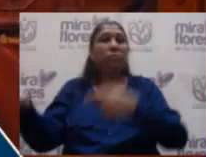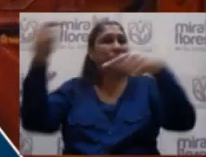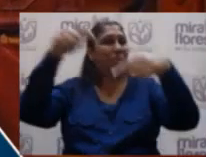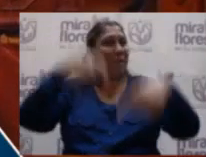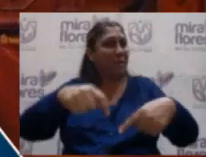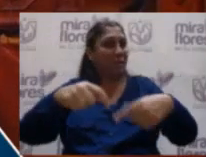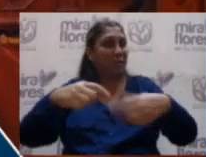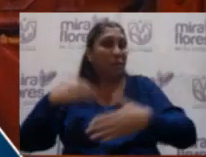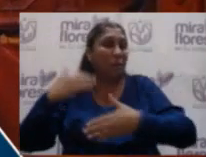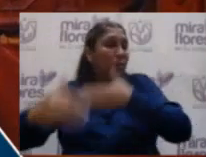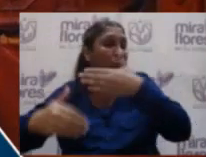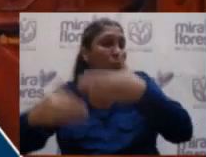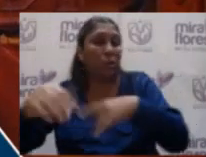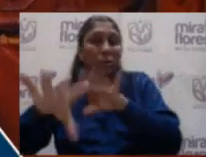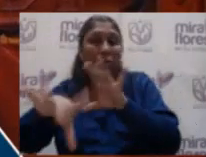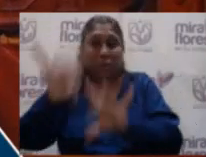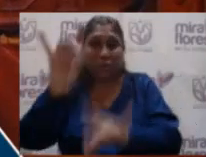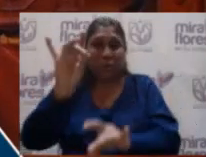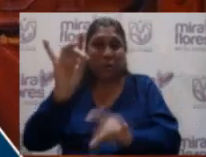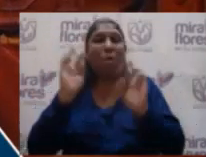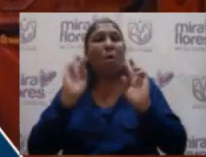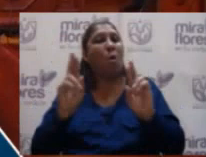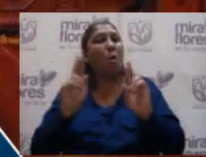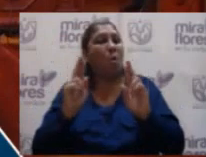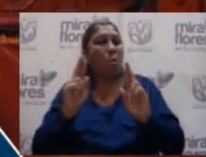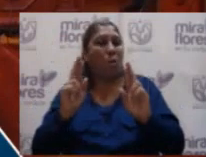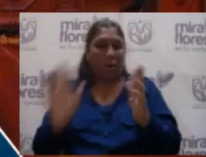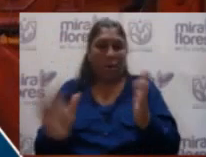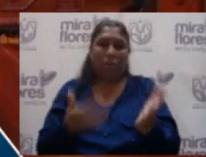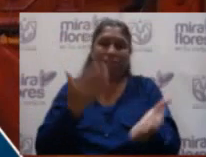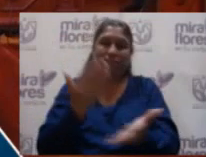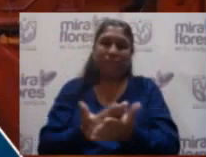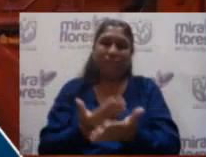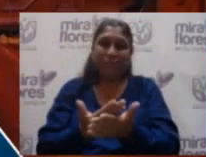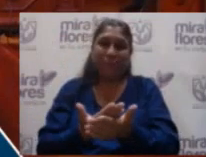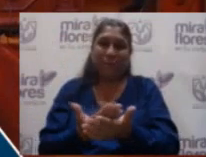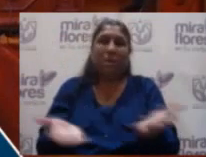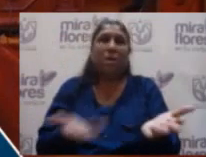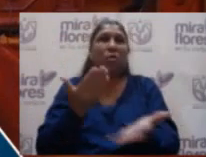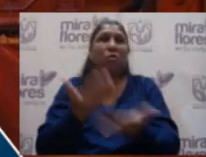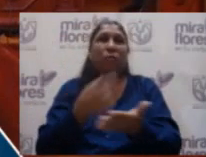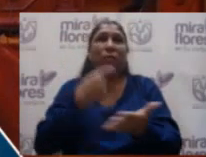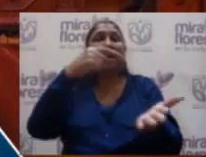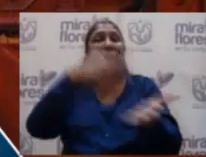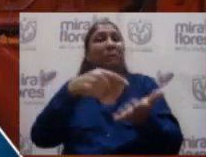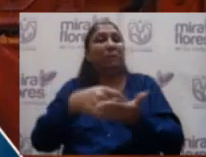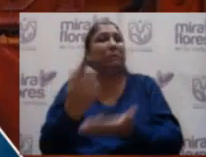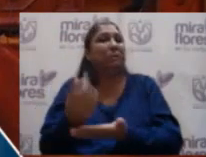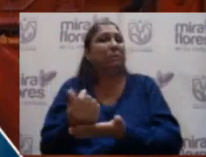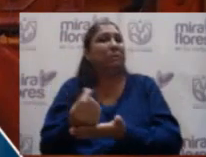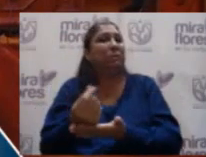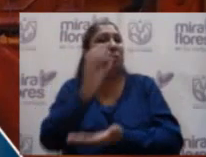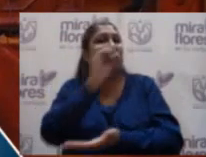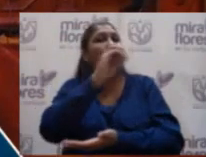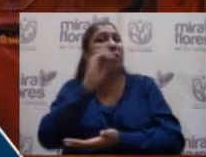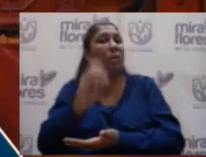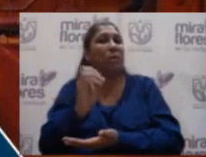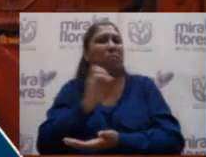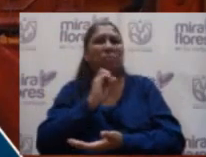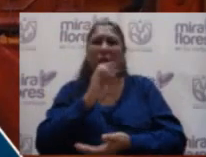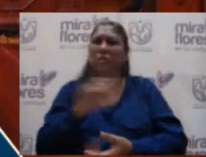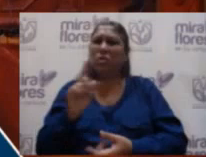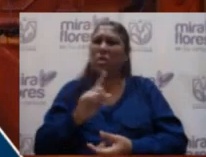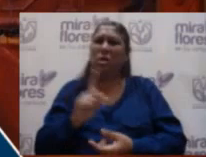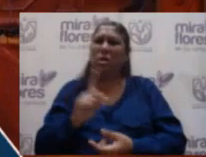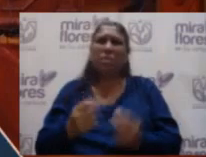del proceso de selección. Encantado. Ojalá que lleguen y que ofrezcan esa cifra que usted ha dicho, que no me parece